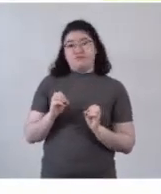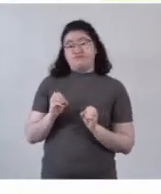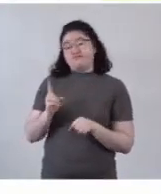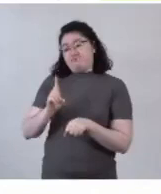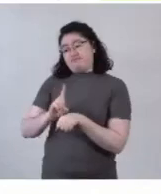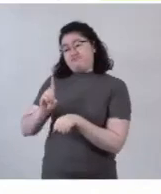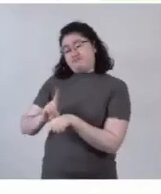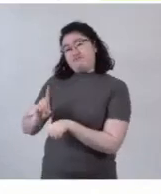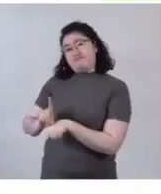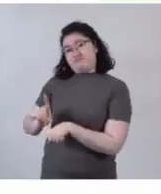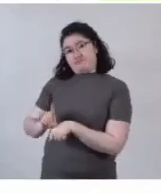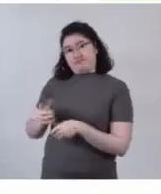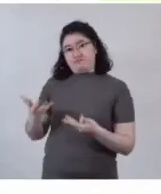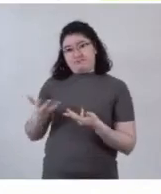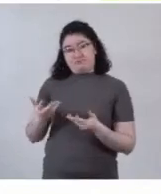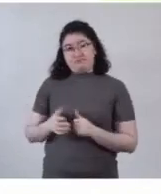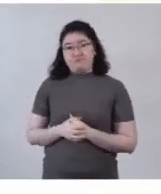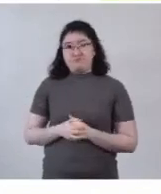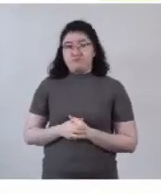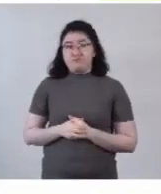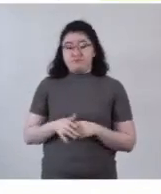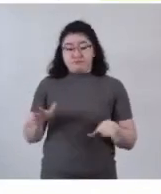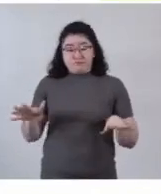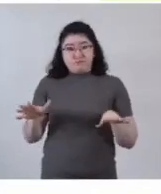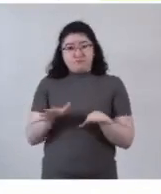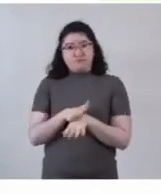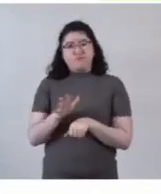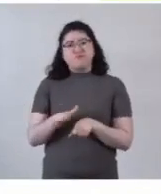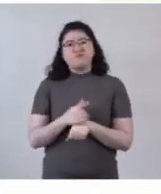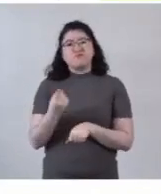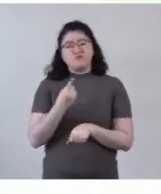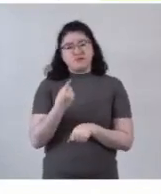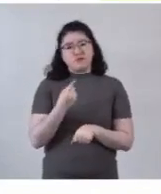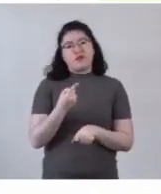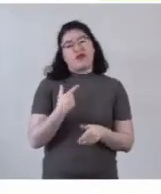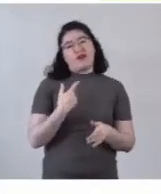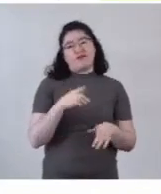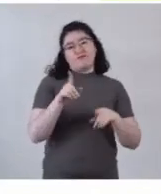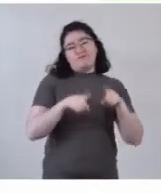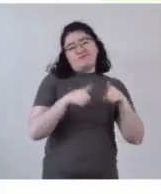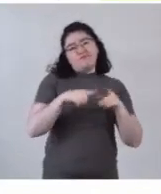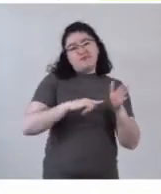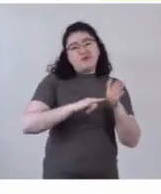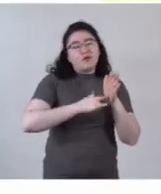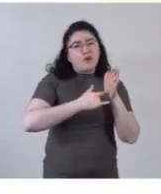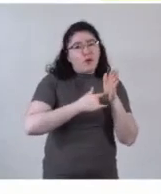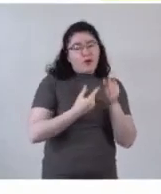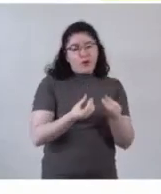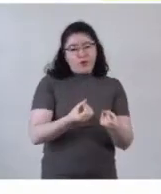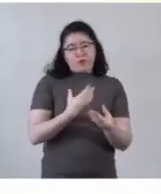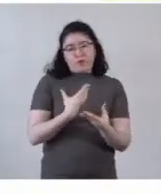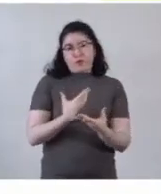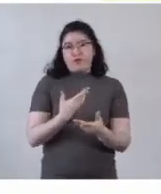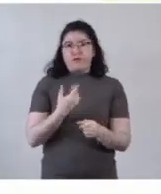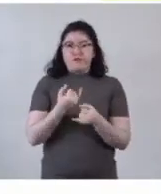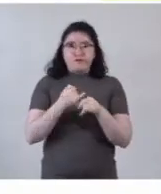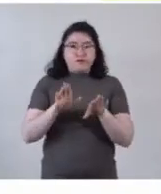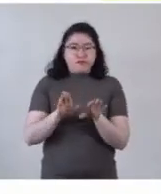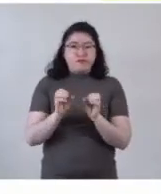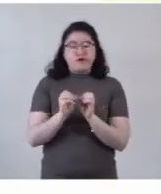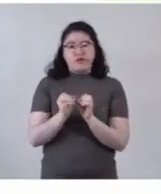día, un cambio relacionado con el horario a la hora que se reporta, que nos incluyan algunos